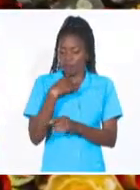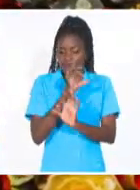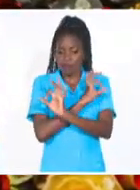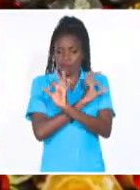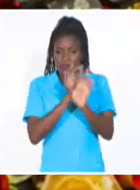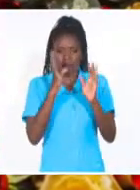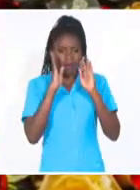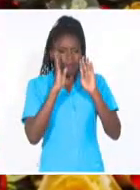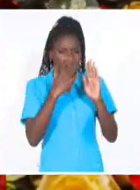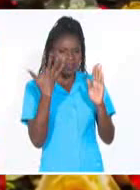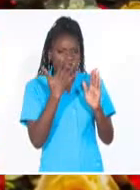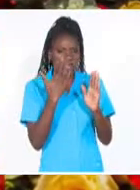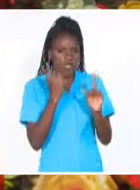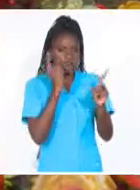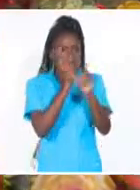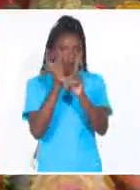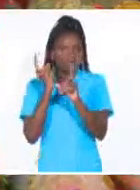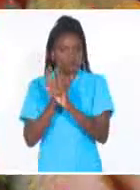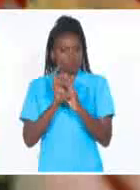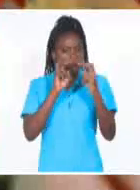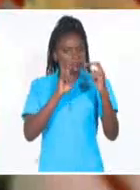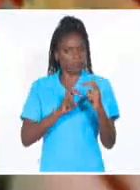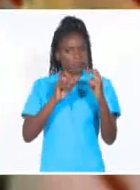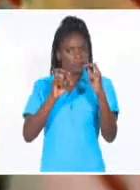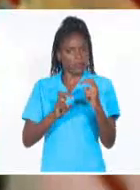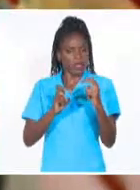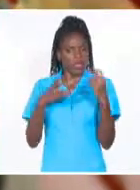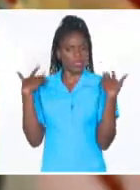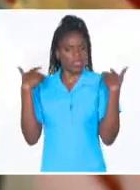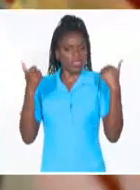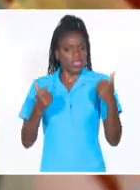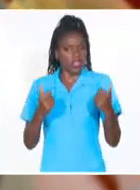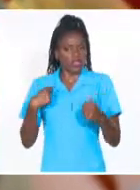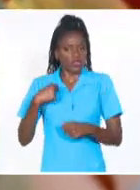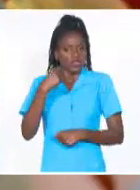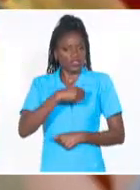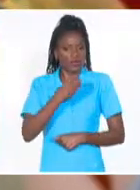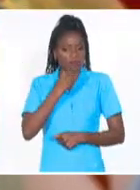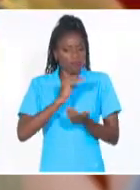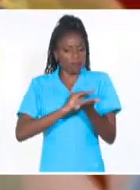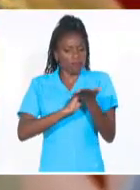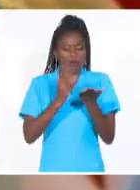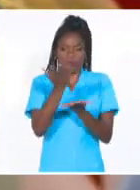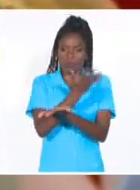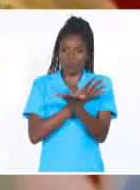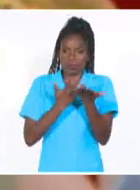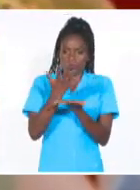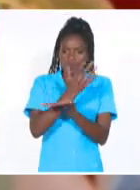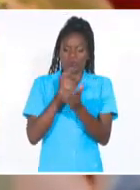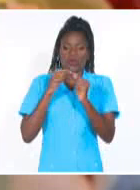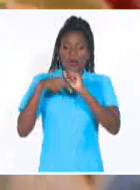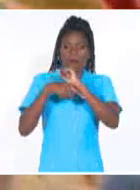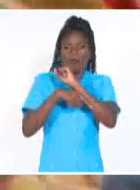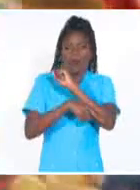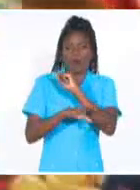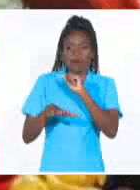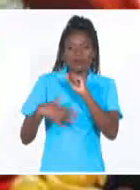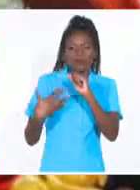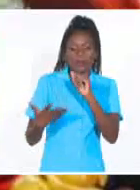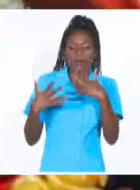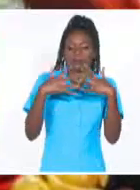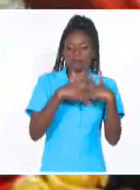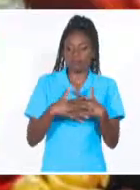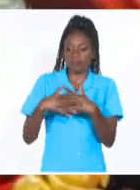énfasis a los encuentros con los dirigentes chinos, los cuales, dijo, permitirán intercambiar en profundidad sobre las